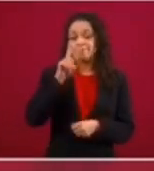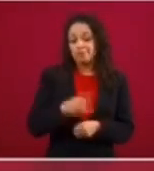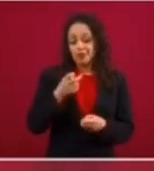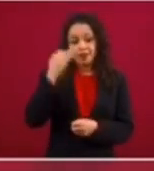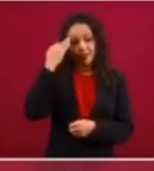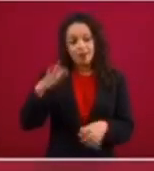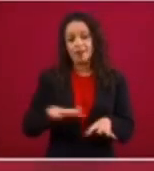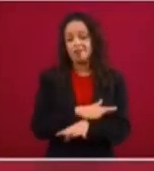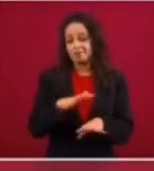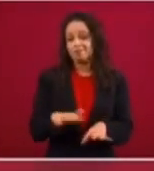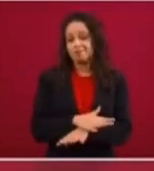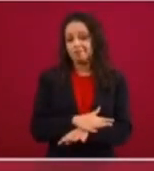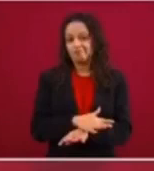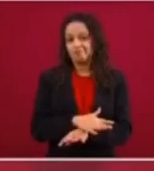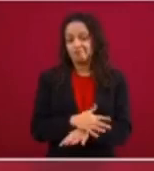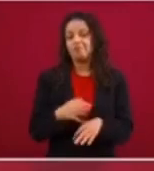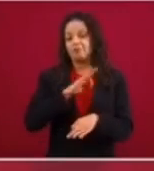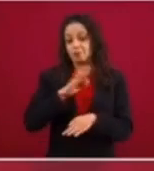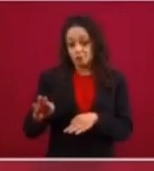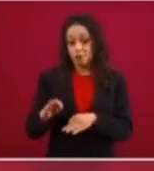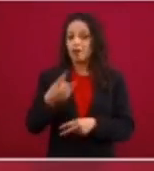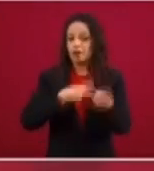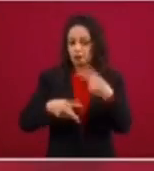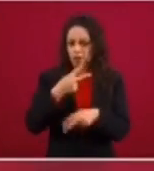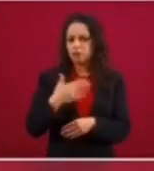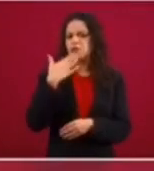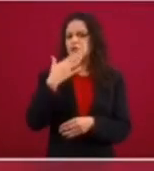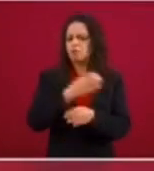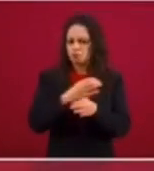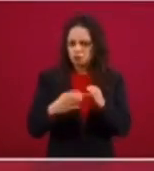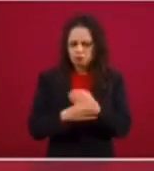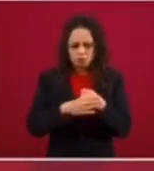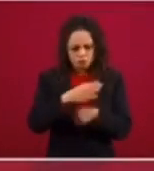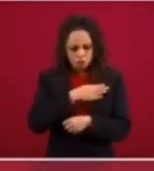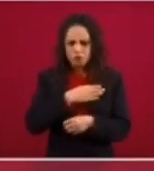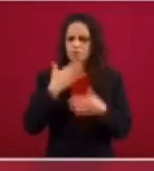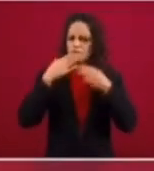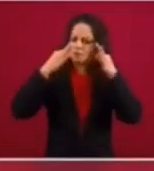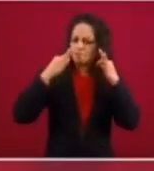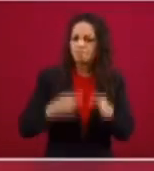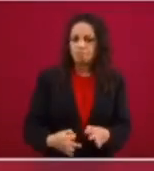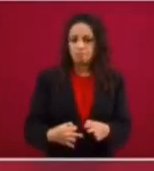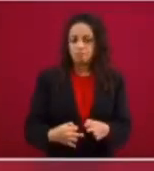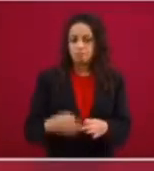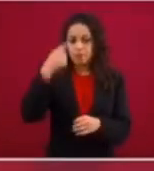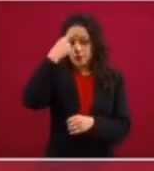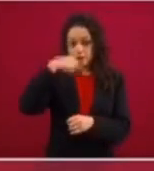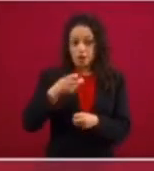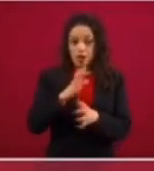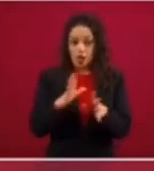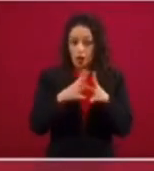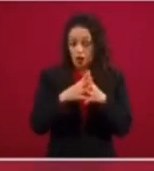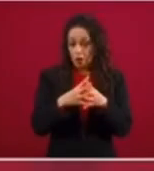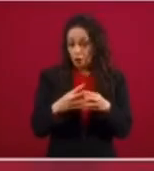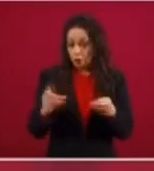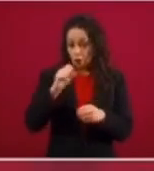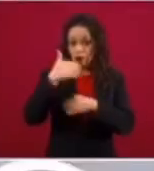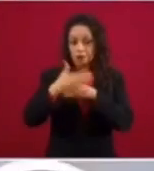Entonces, van a quedar cosas muy buenas después de esta crisis sanitaria. Muy